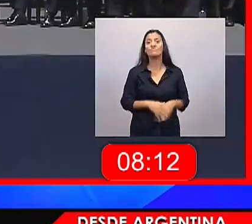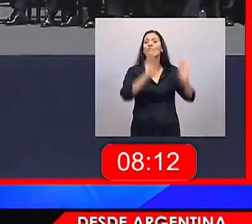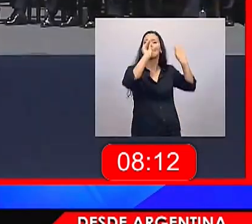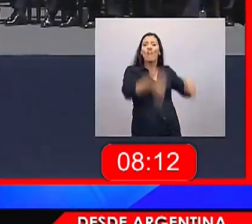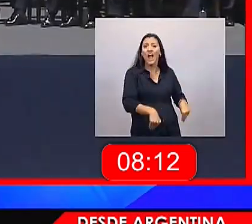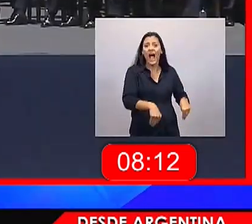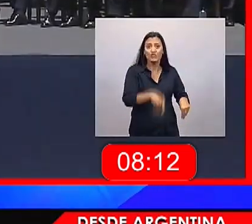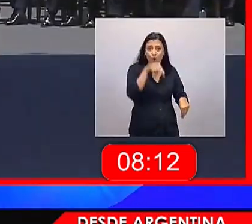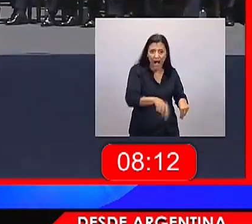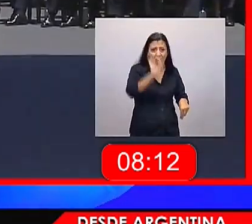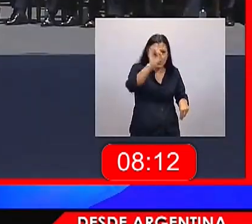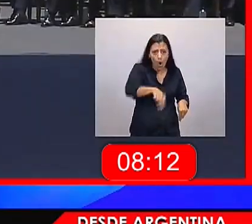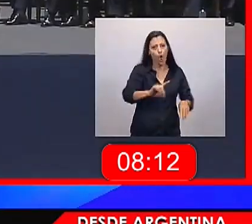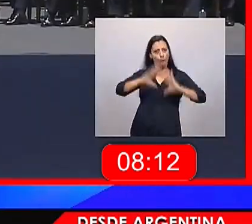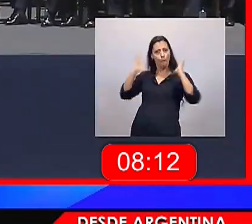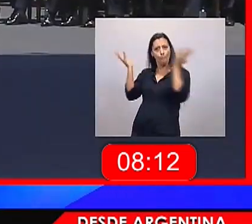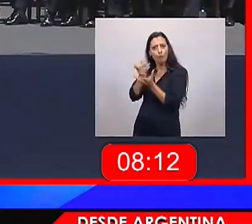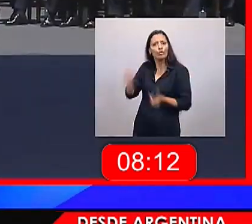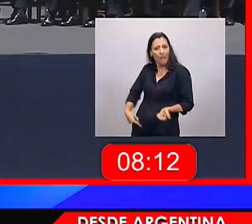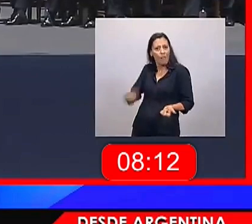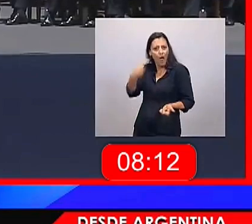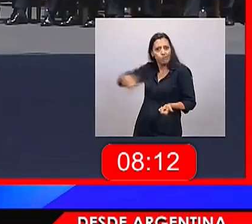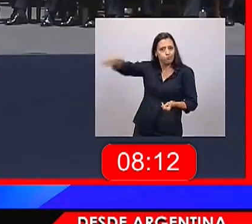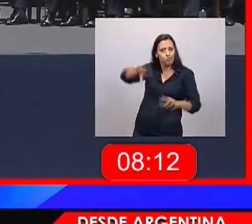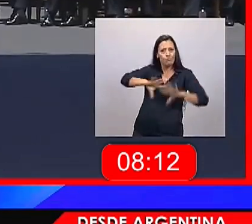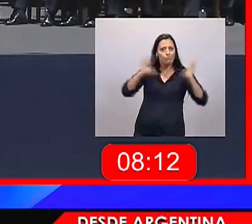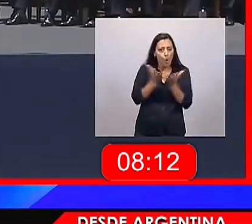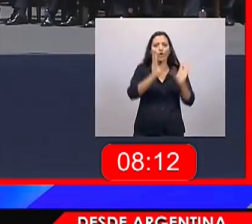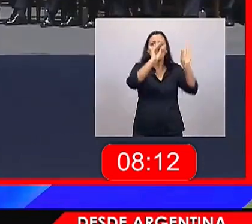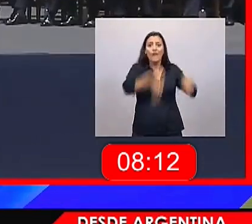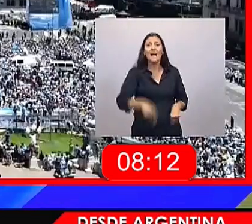bastante popular, que es que no hay plata, ¿no? Inclusive